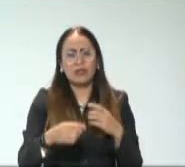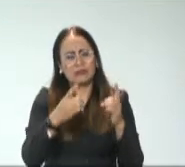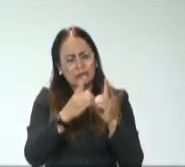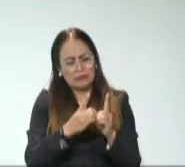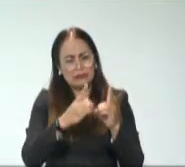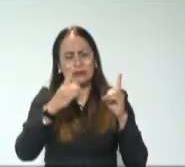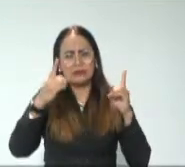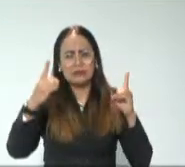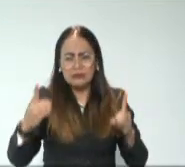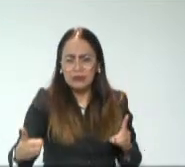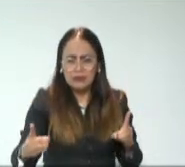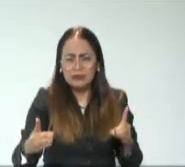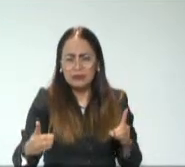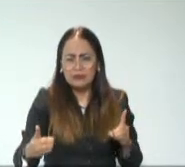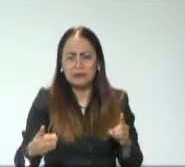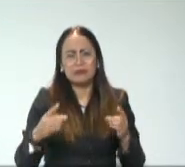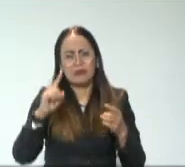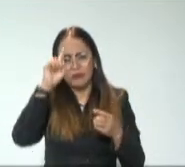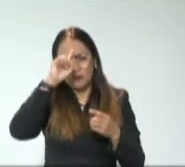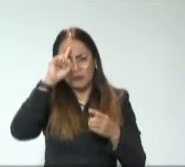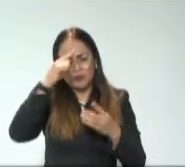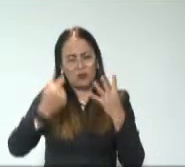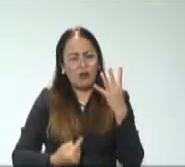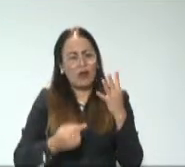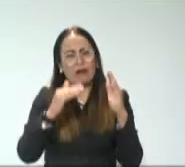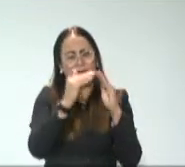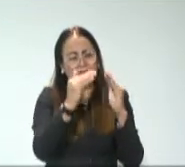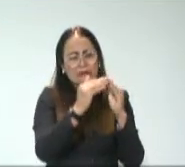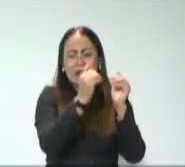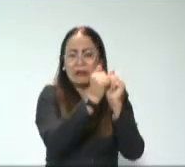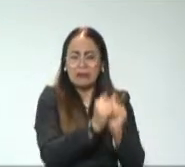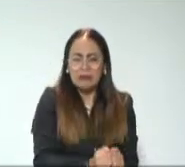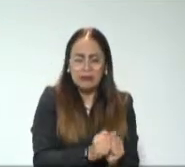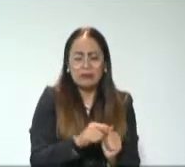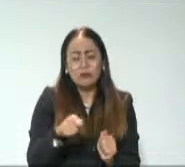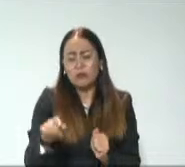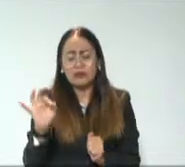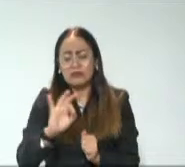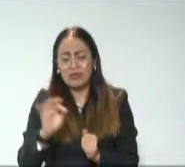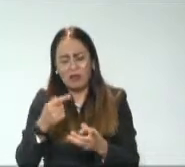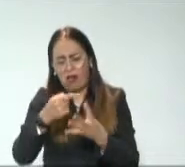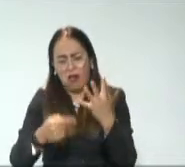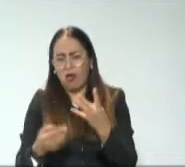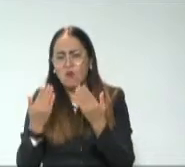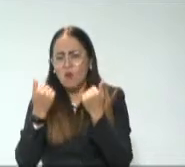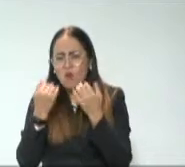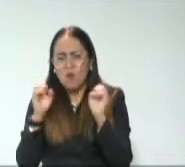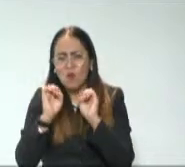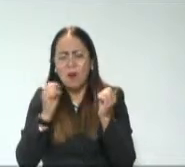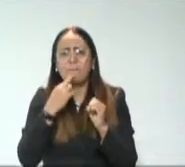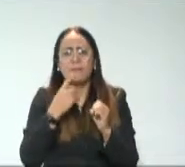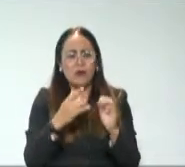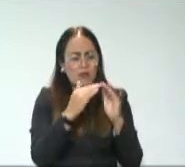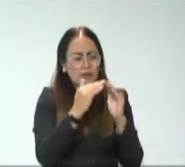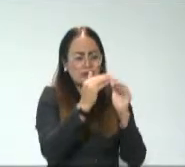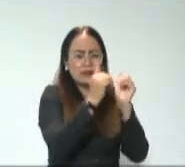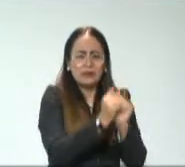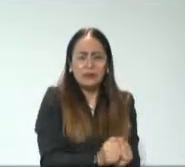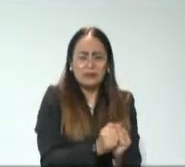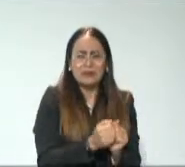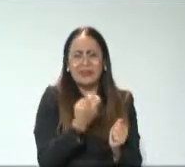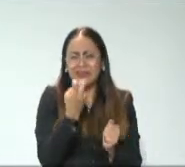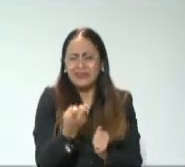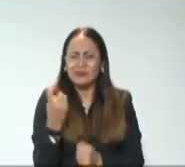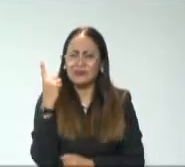distancia las medidas de quedad en tu casa si no tienes nada importante que hacer en en un contexto extremadamente